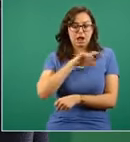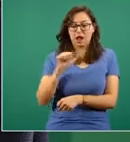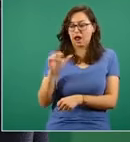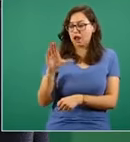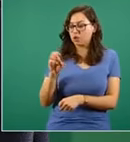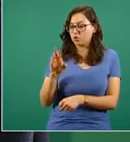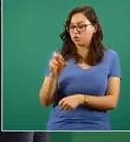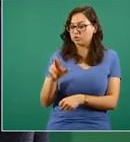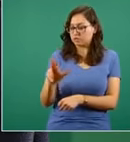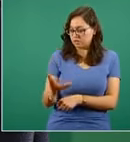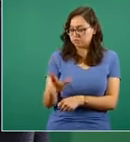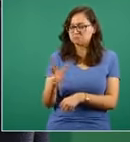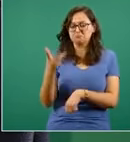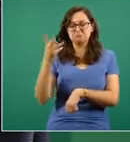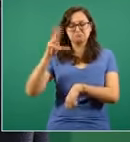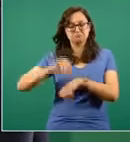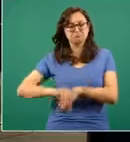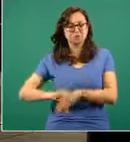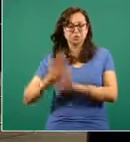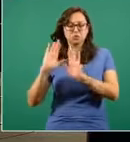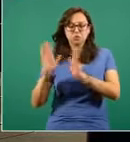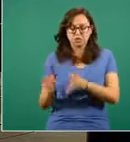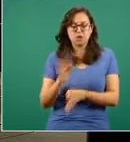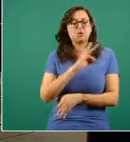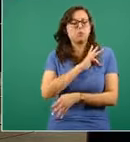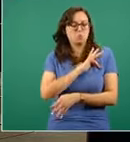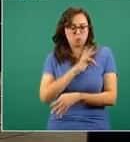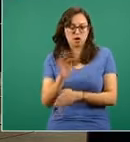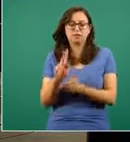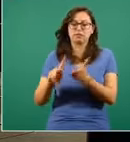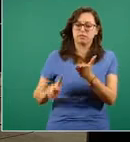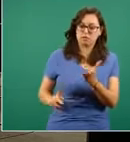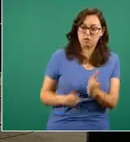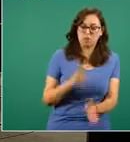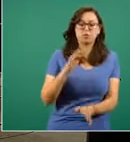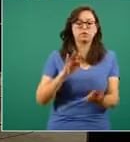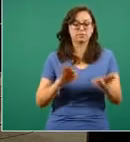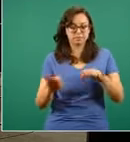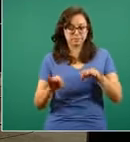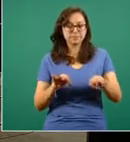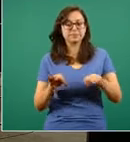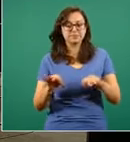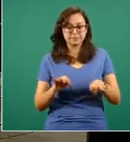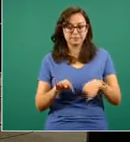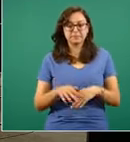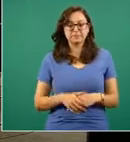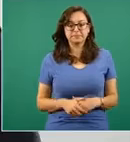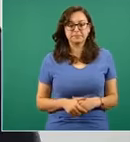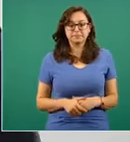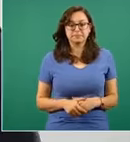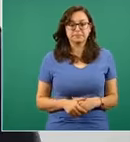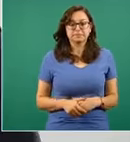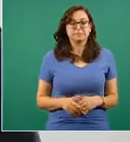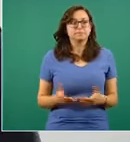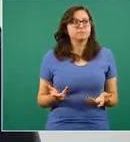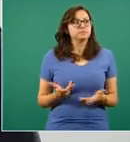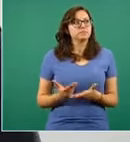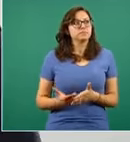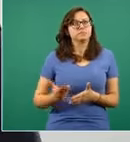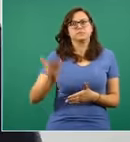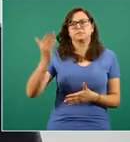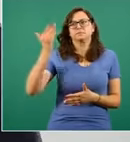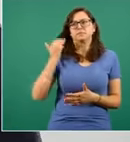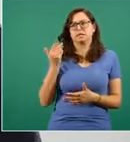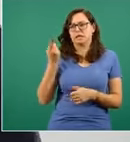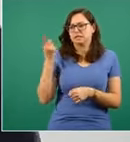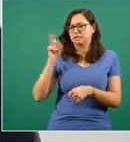Alcocer Varela, pues dio esta alta médica, la alta epidemiológica prácticamente la tenía desde el día 10 y